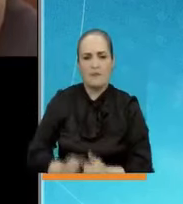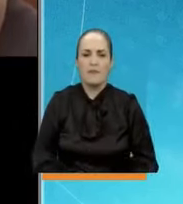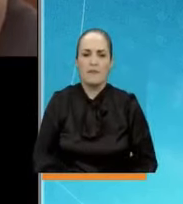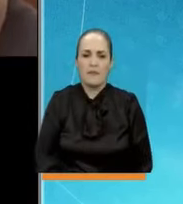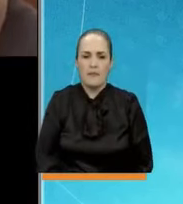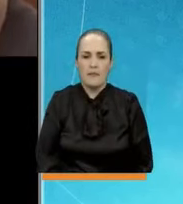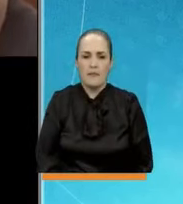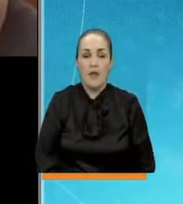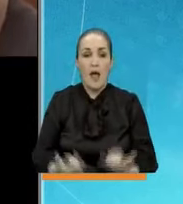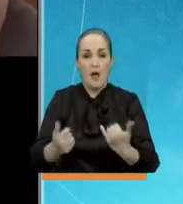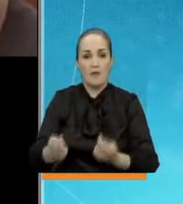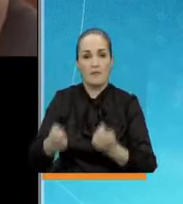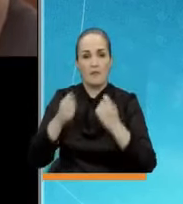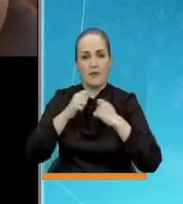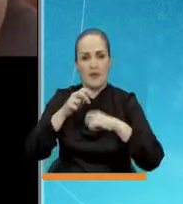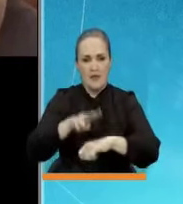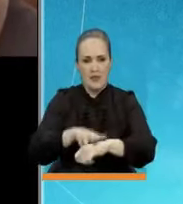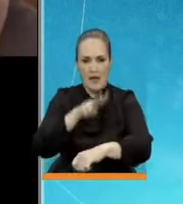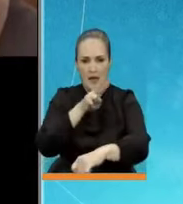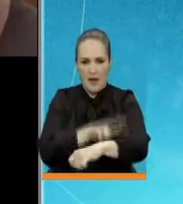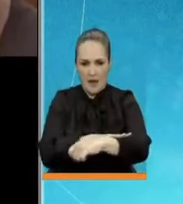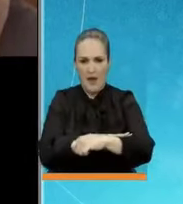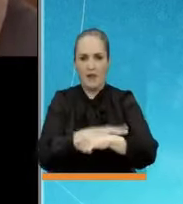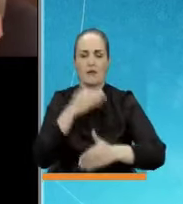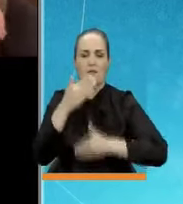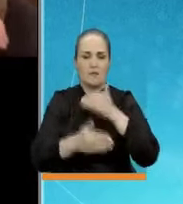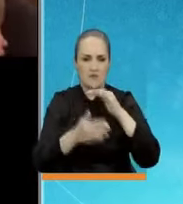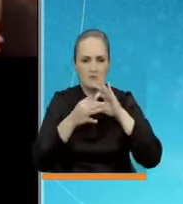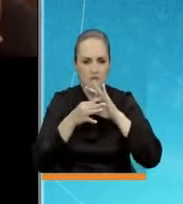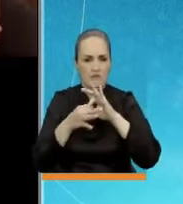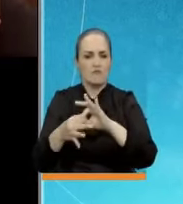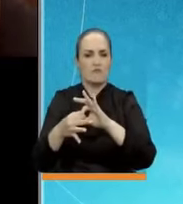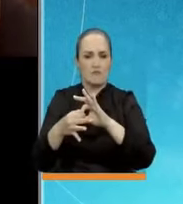delegada lo que hizo fue ordenarlos y corregirlos.